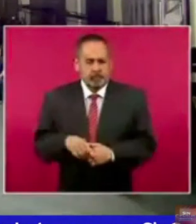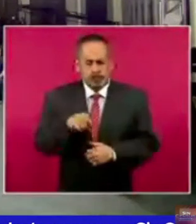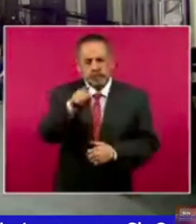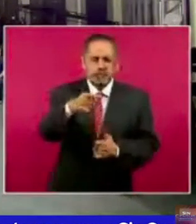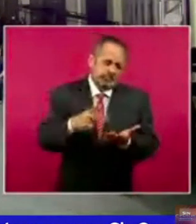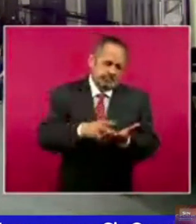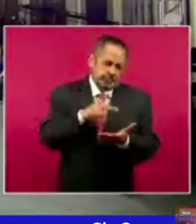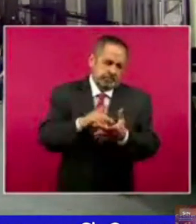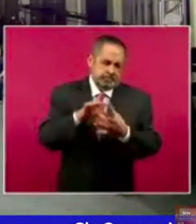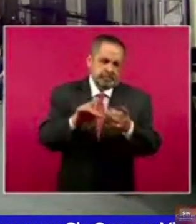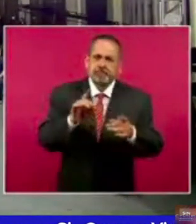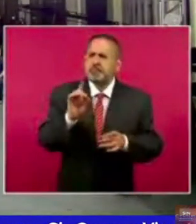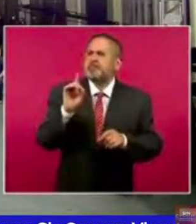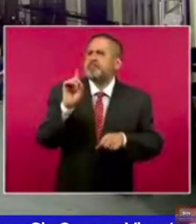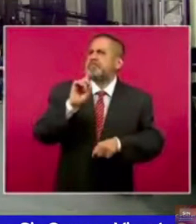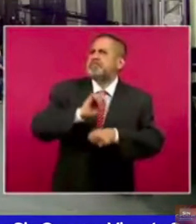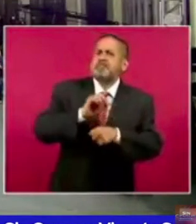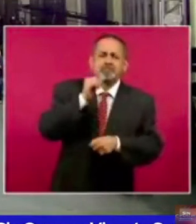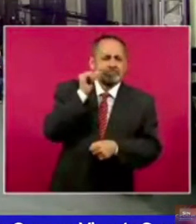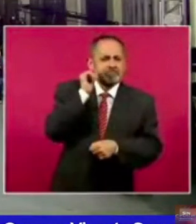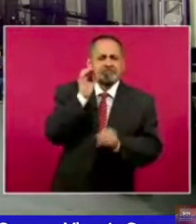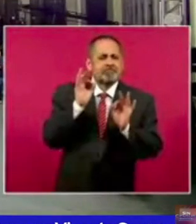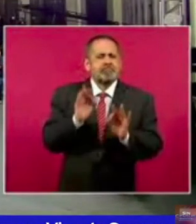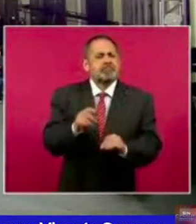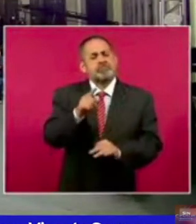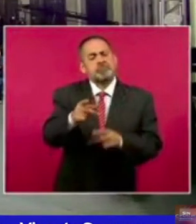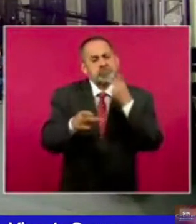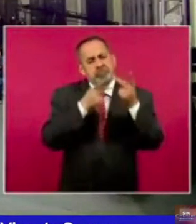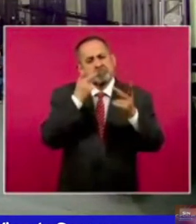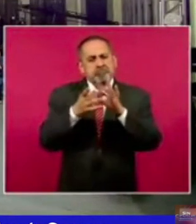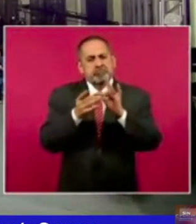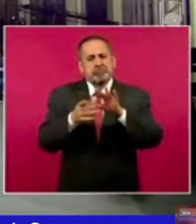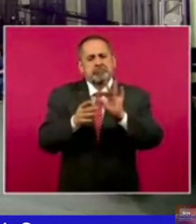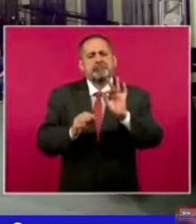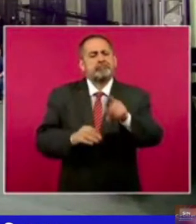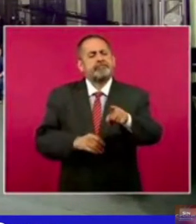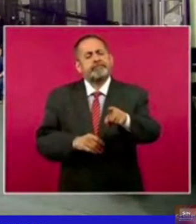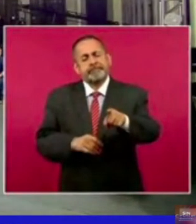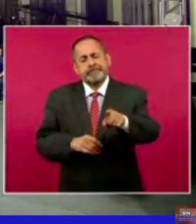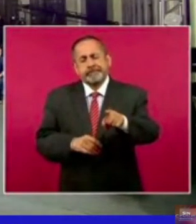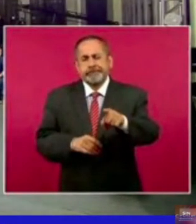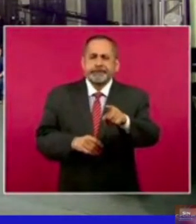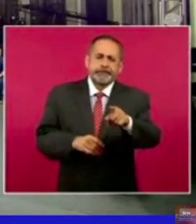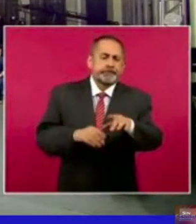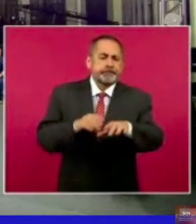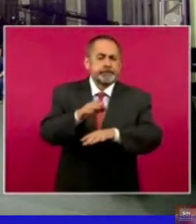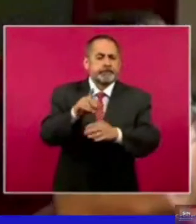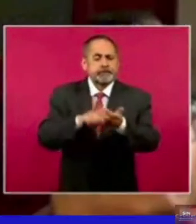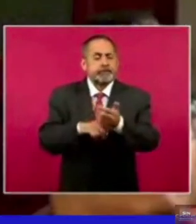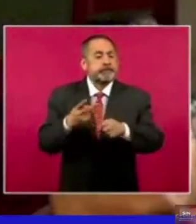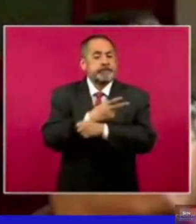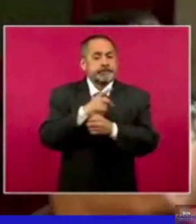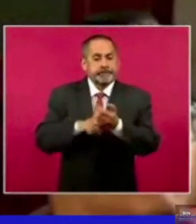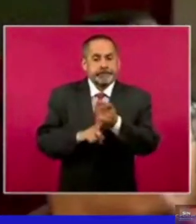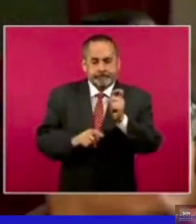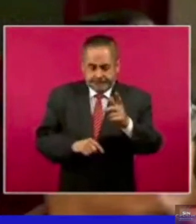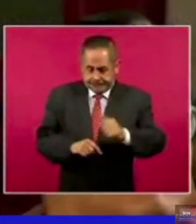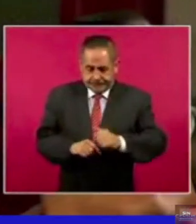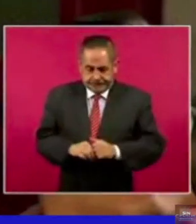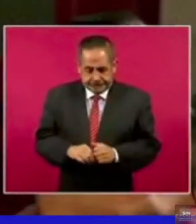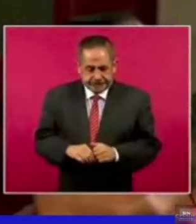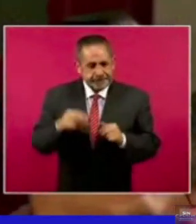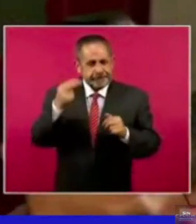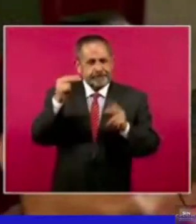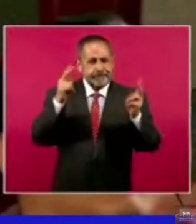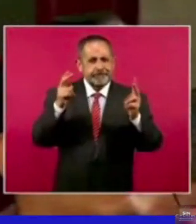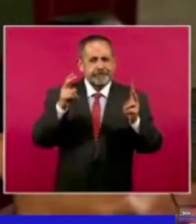tocado aquí incluso el día de ayer, respecto a esto que ha dado relevancia por el